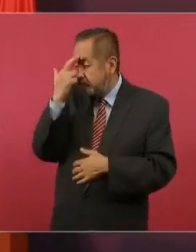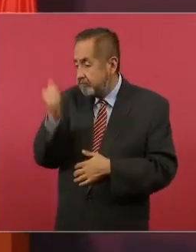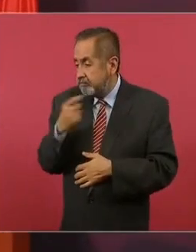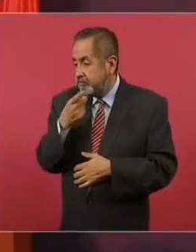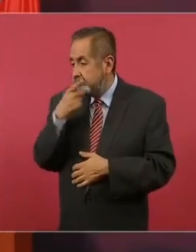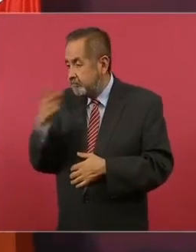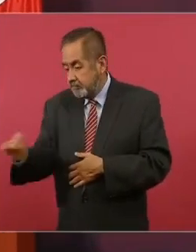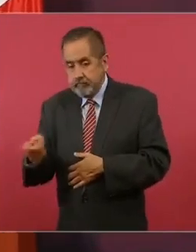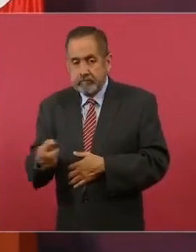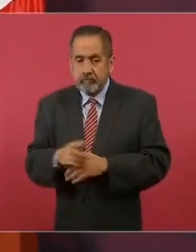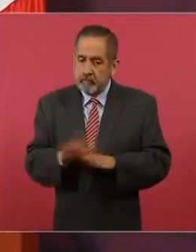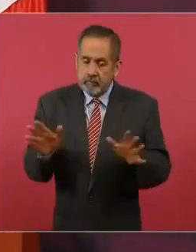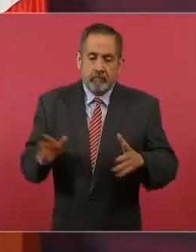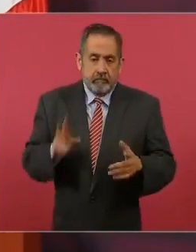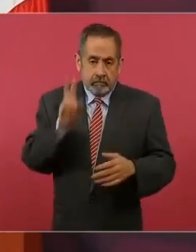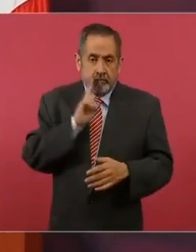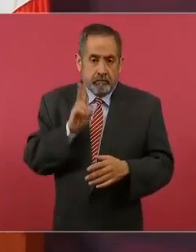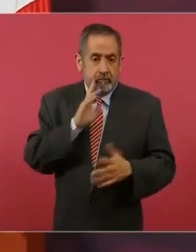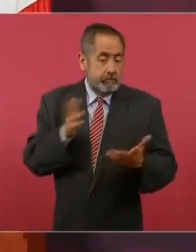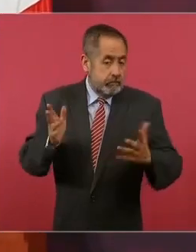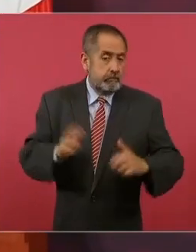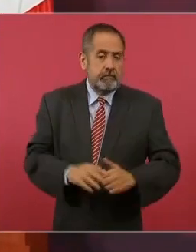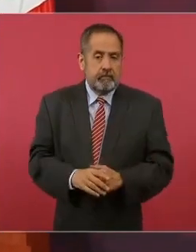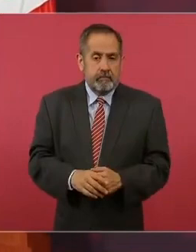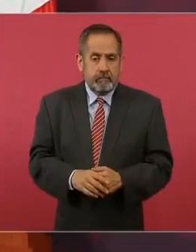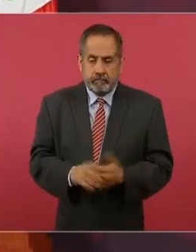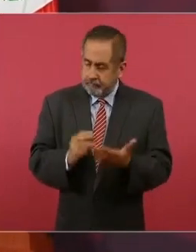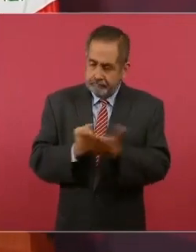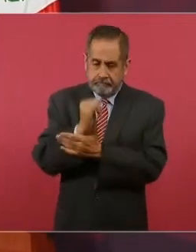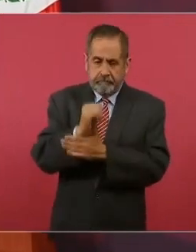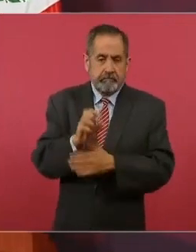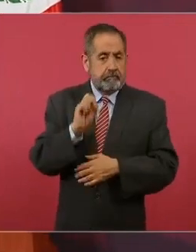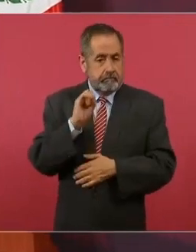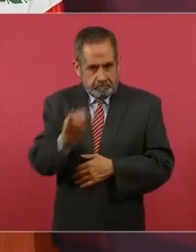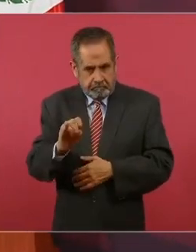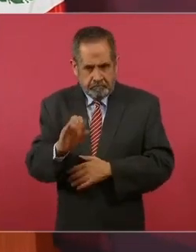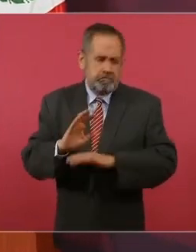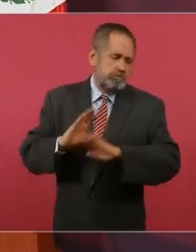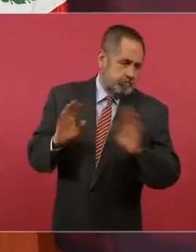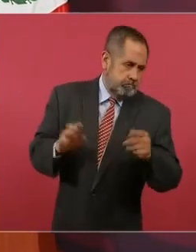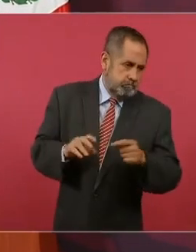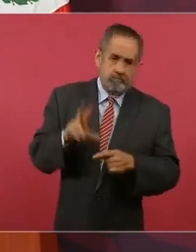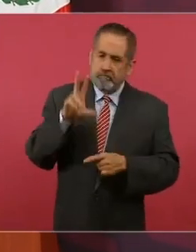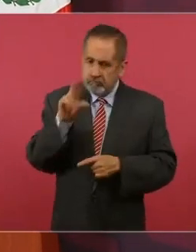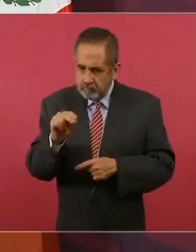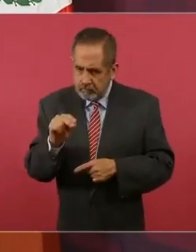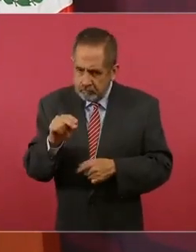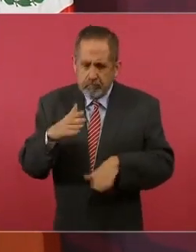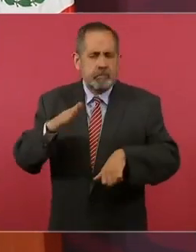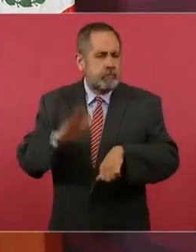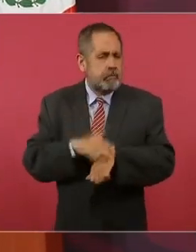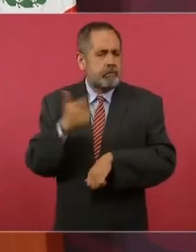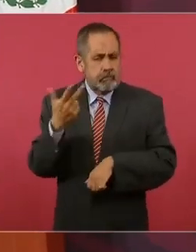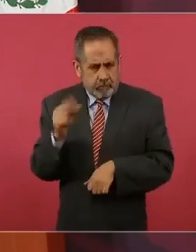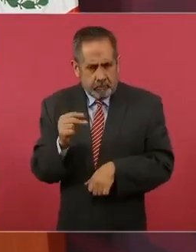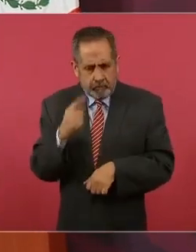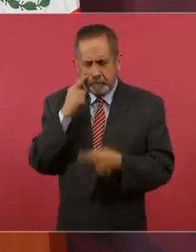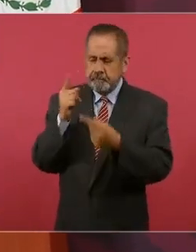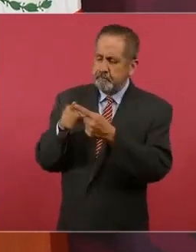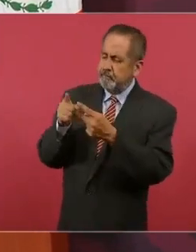ya que se defina este asunto, que se busque